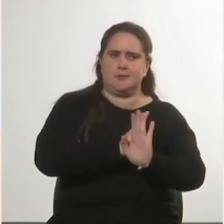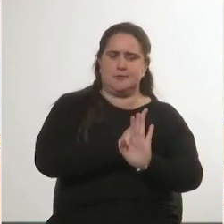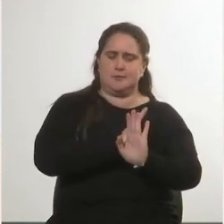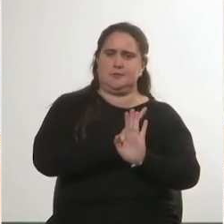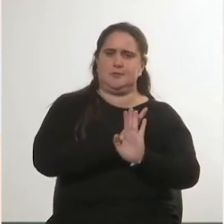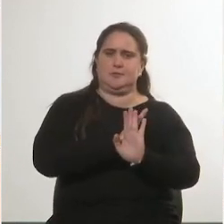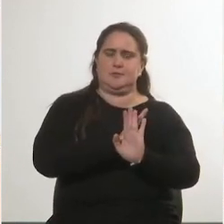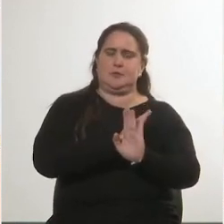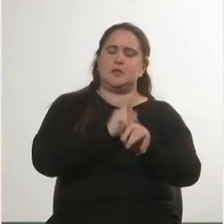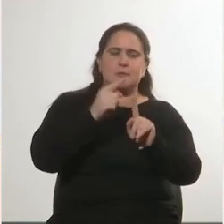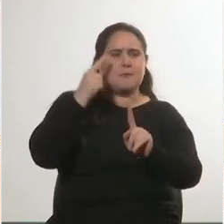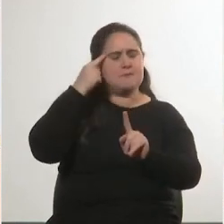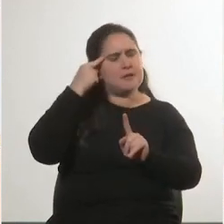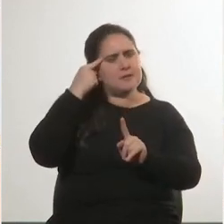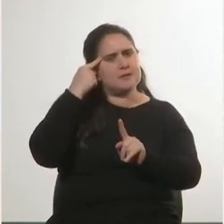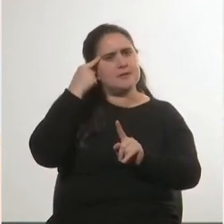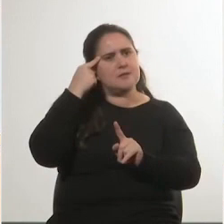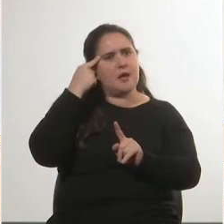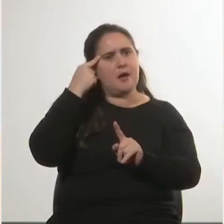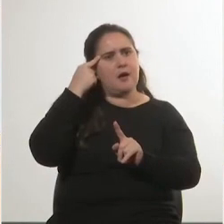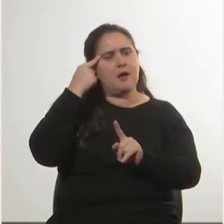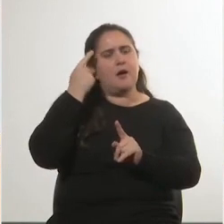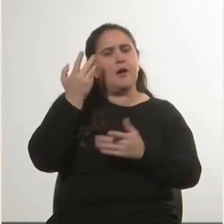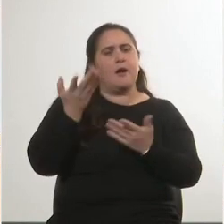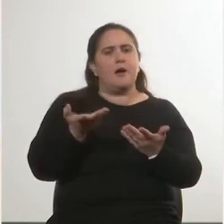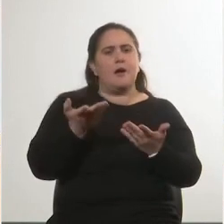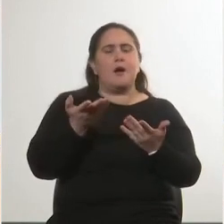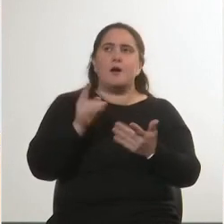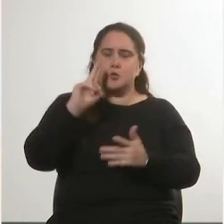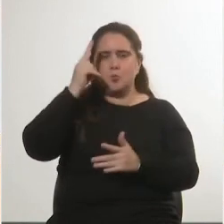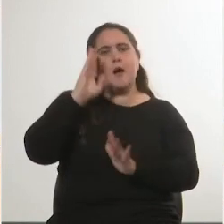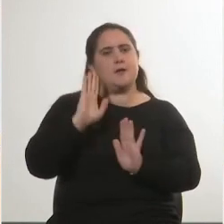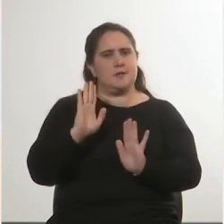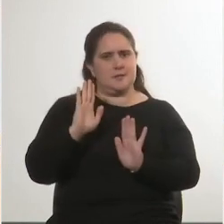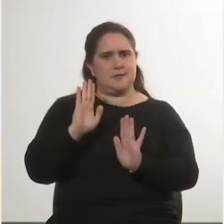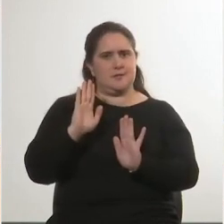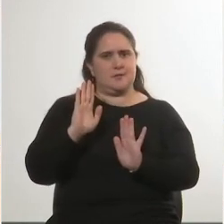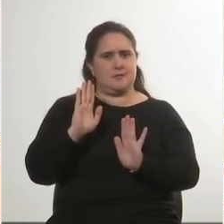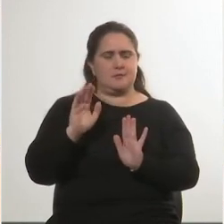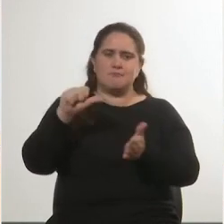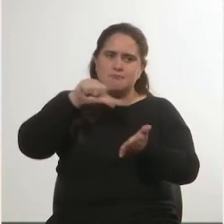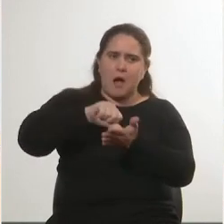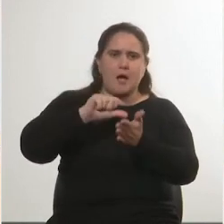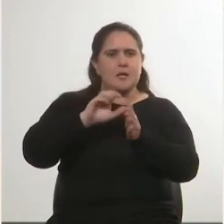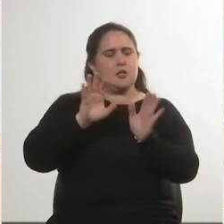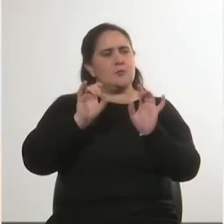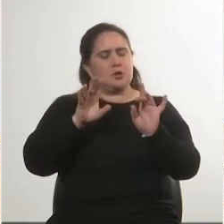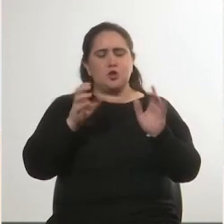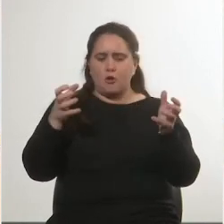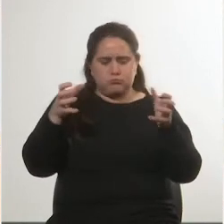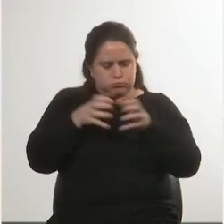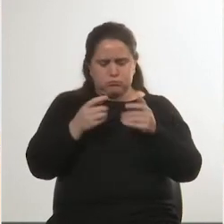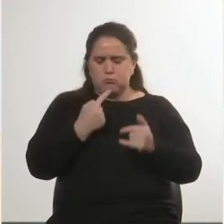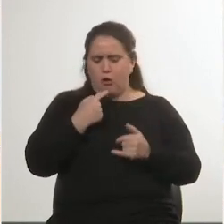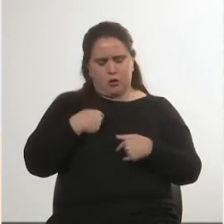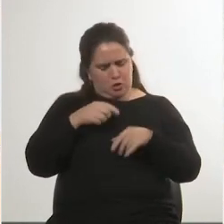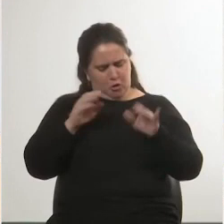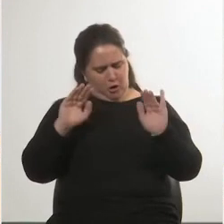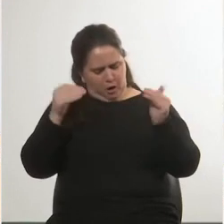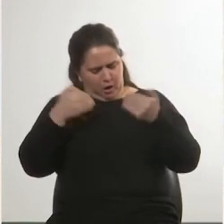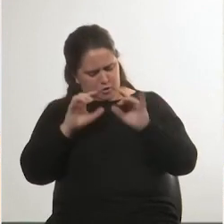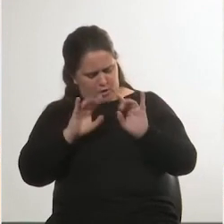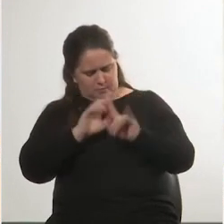antelación y pensándolo en clave de país y no en clave partidaria,